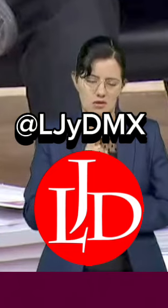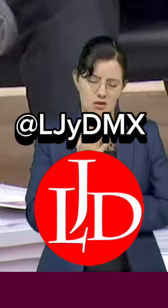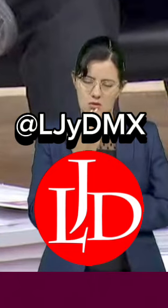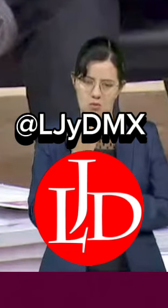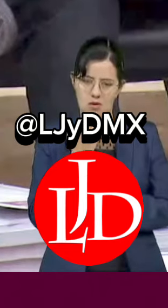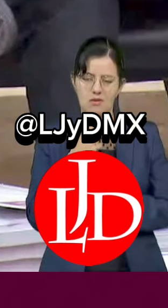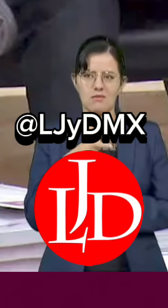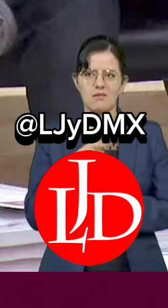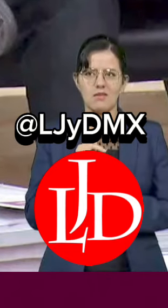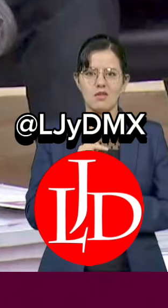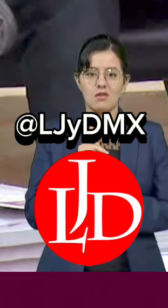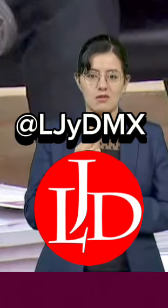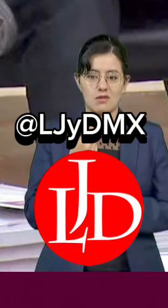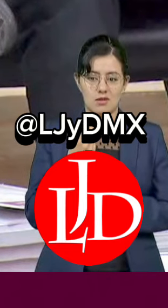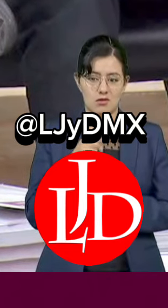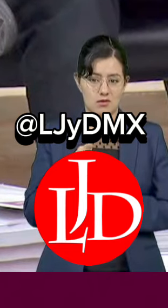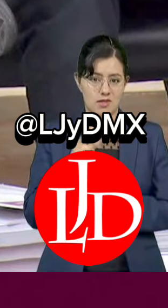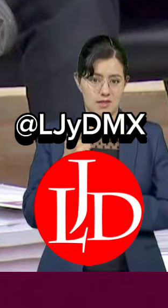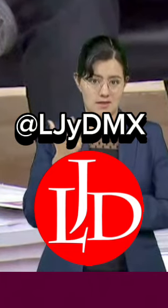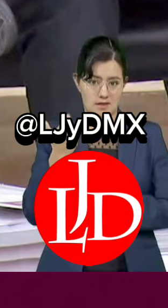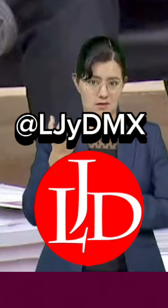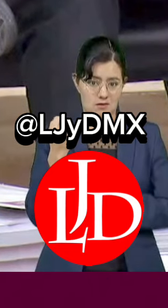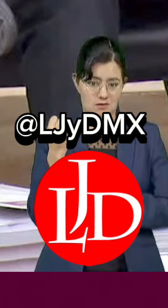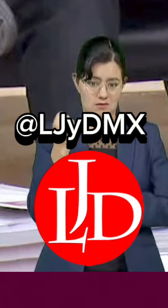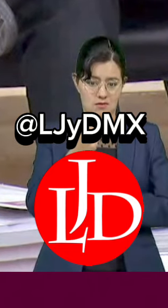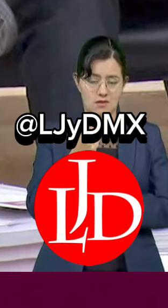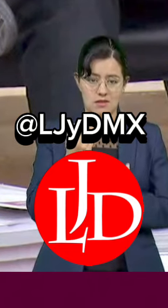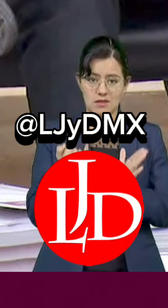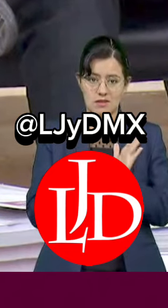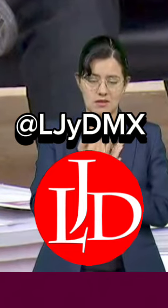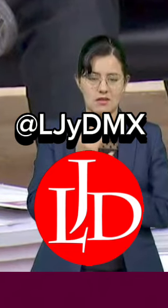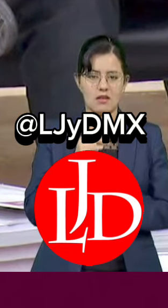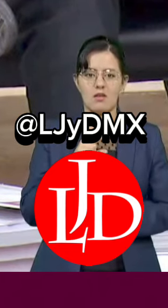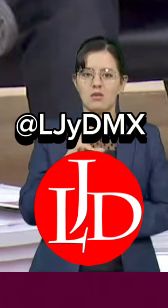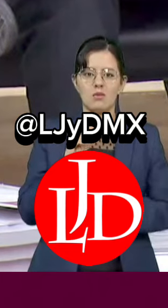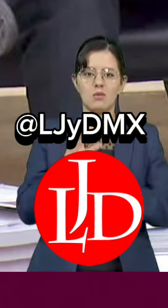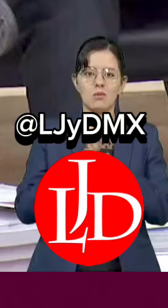no fuese el dinero el que decida, porque el dinero